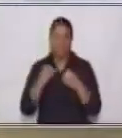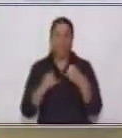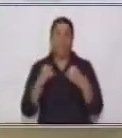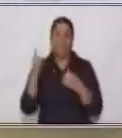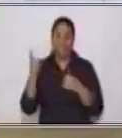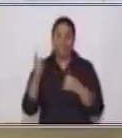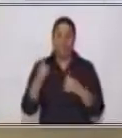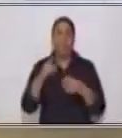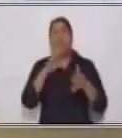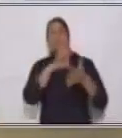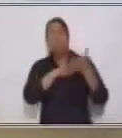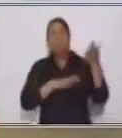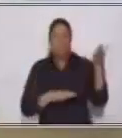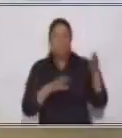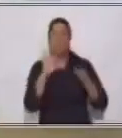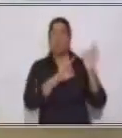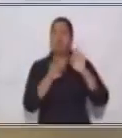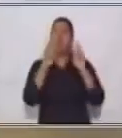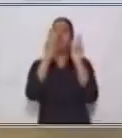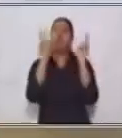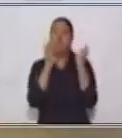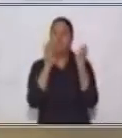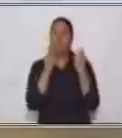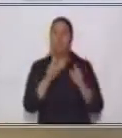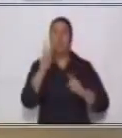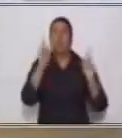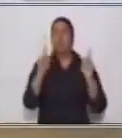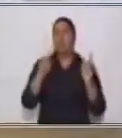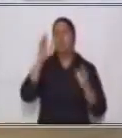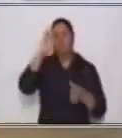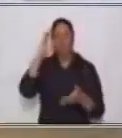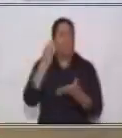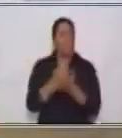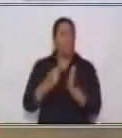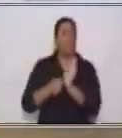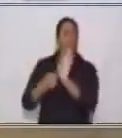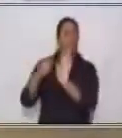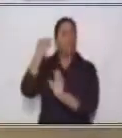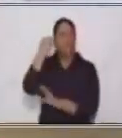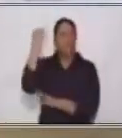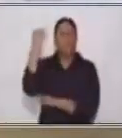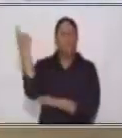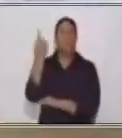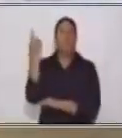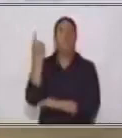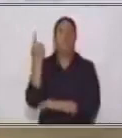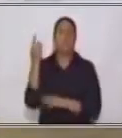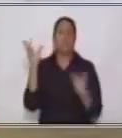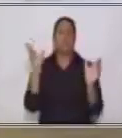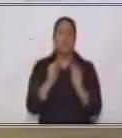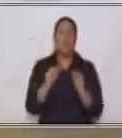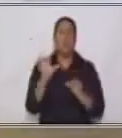o de algún tema. ¿Cuál crees tú que presenta ideas principales, el resumen o la conclusión?